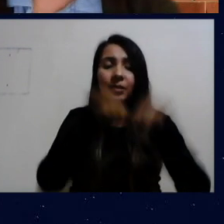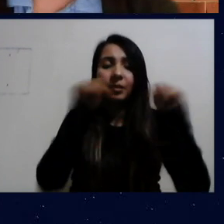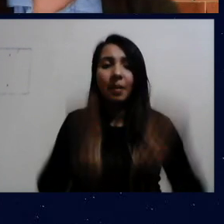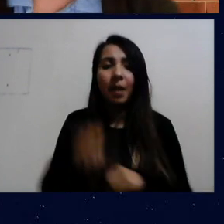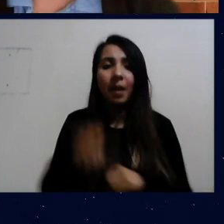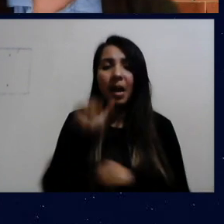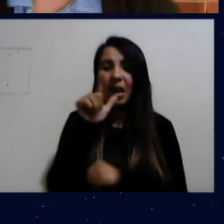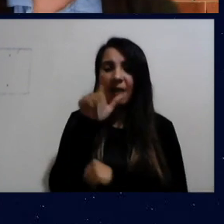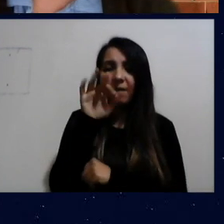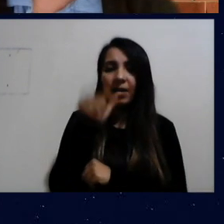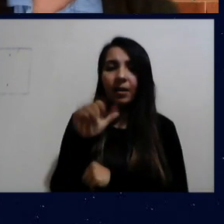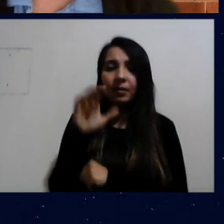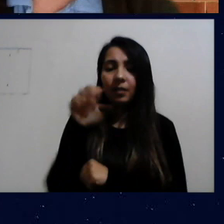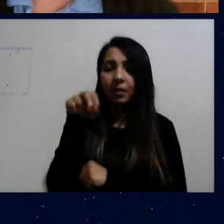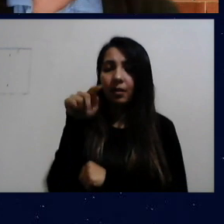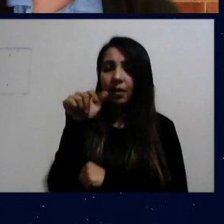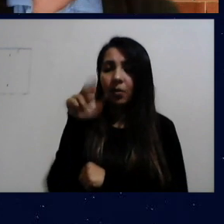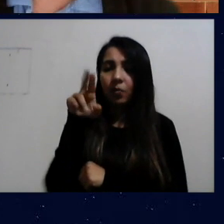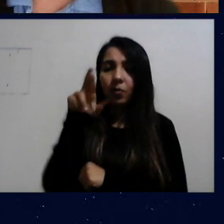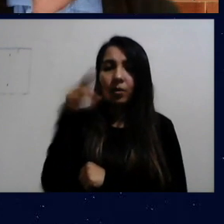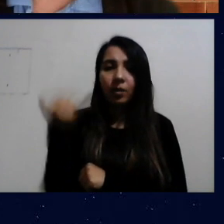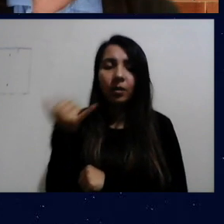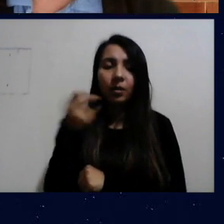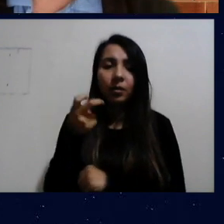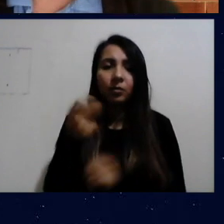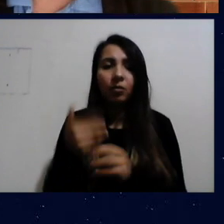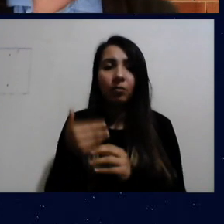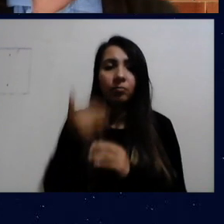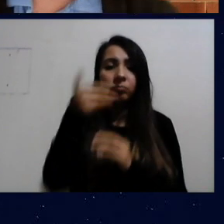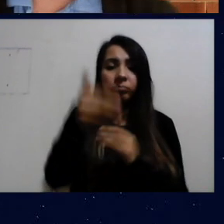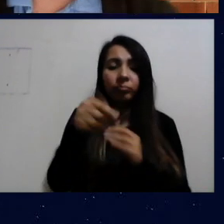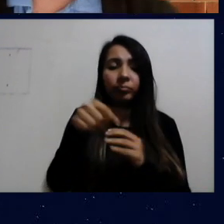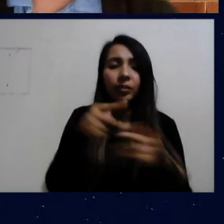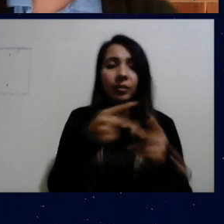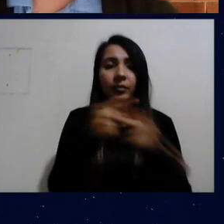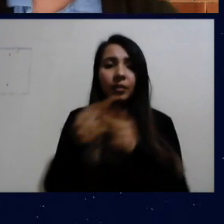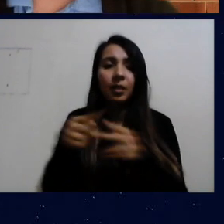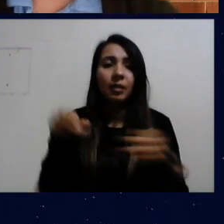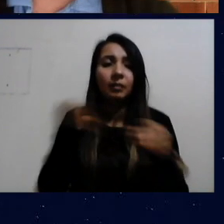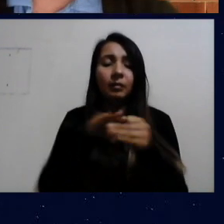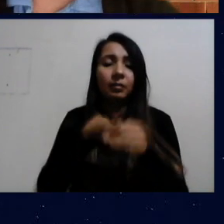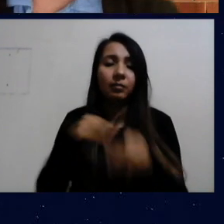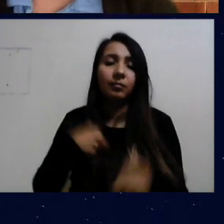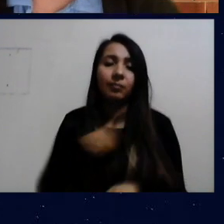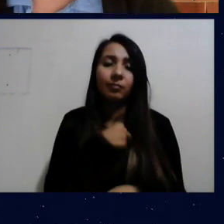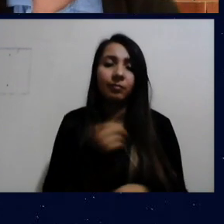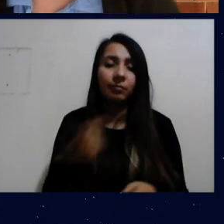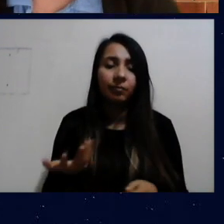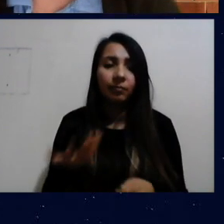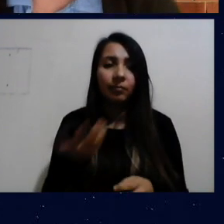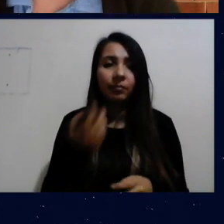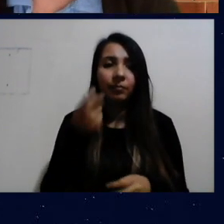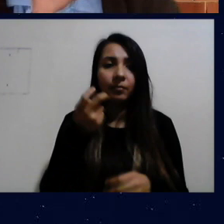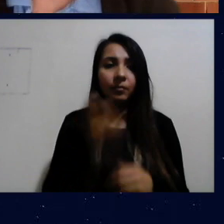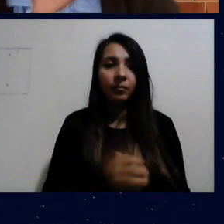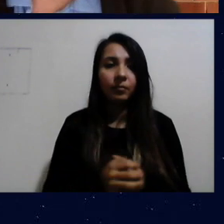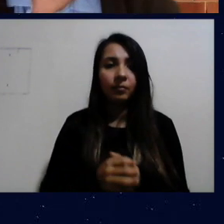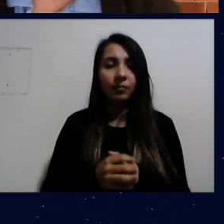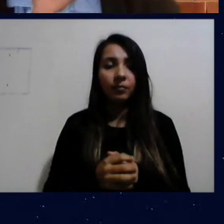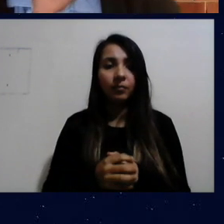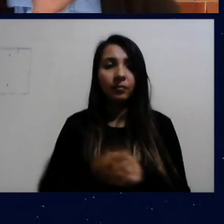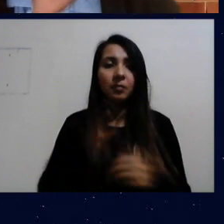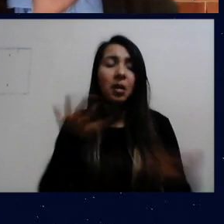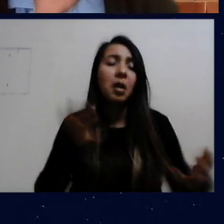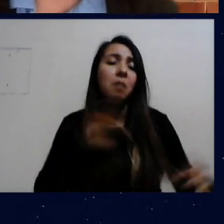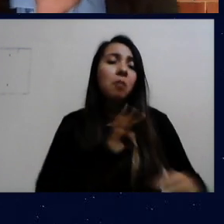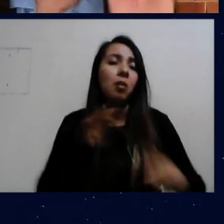más cercana a nosotros, ¿no? Entonces, eso... Vamos a hacer unos calculitos y te digo. Muy bien. No, pues muchas